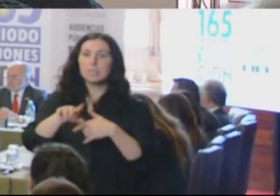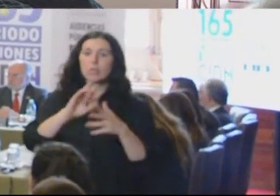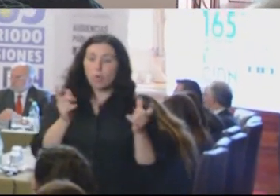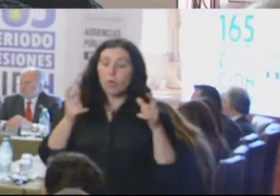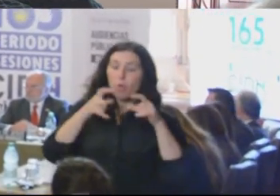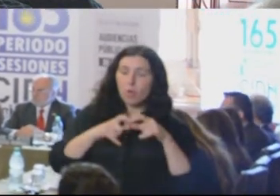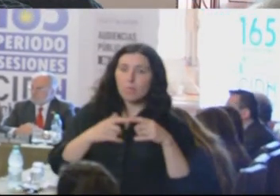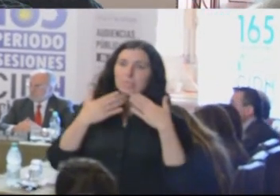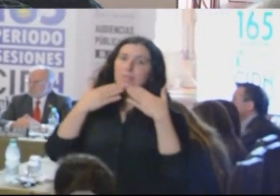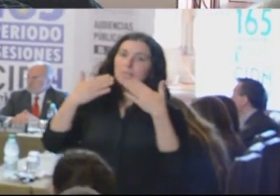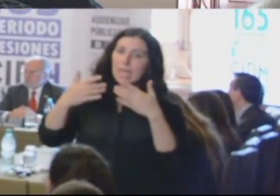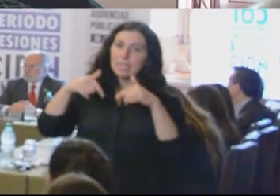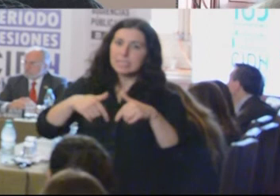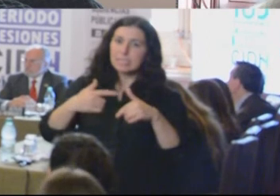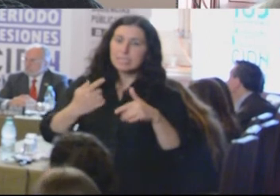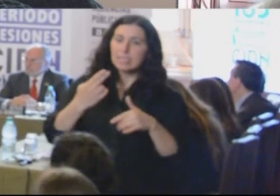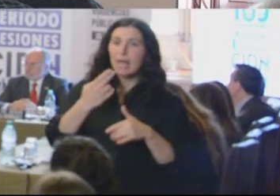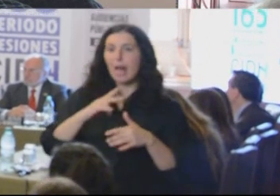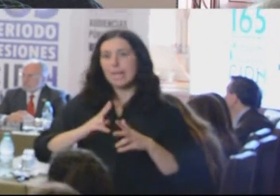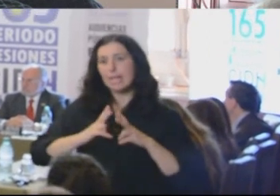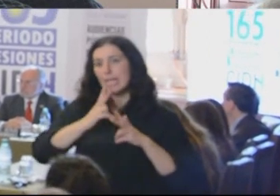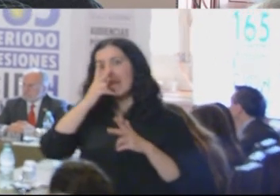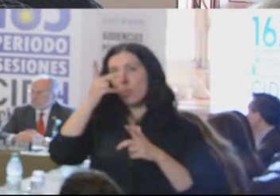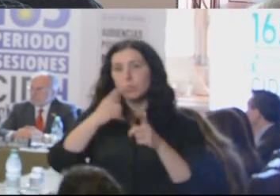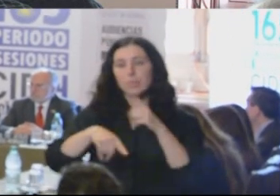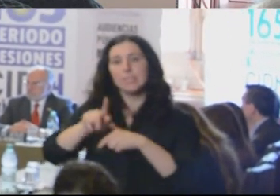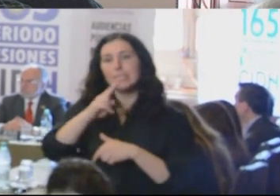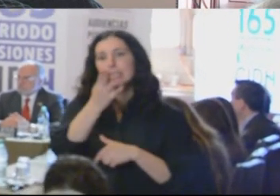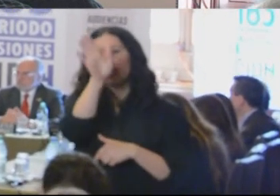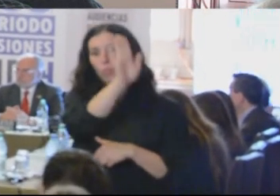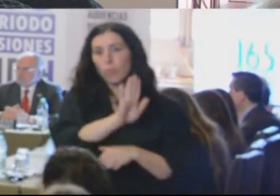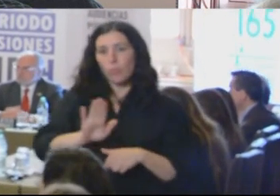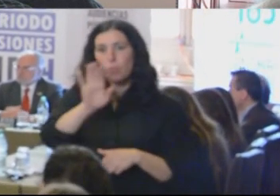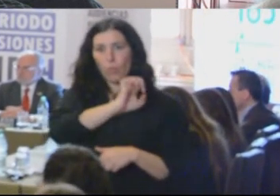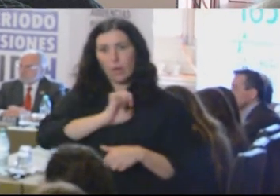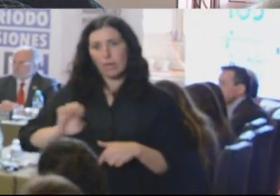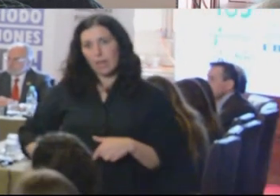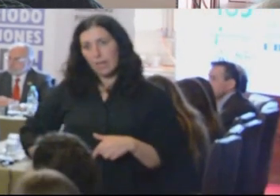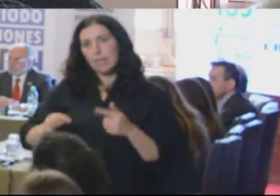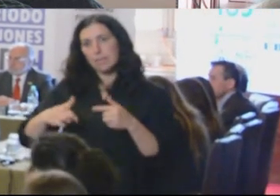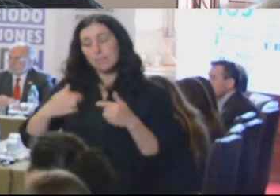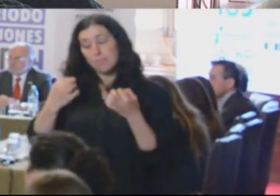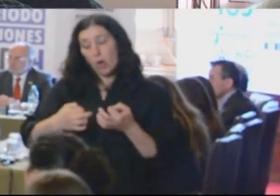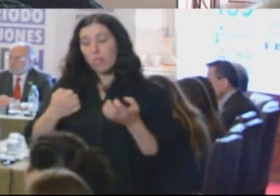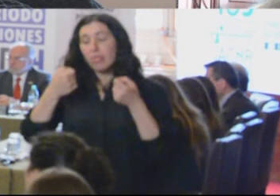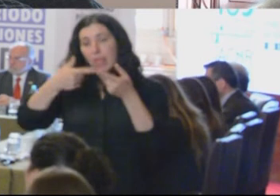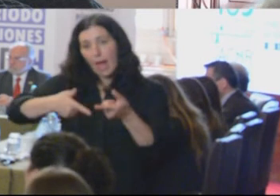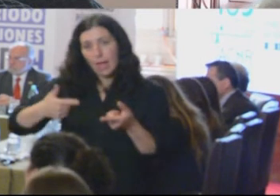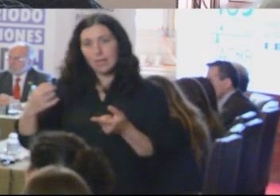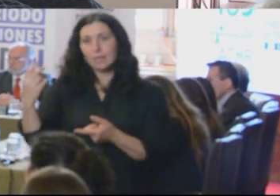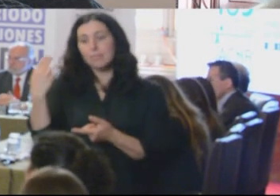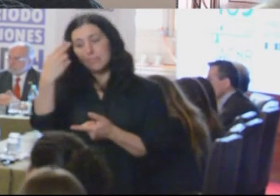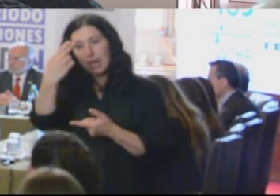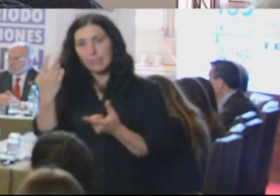comisión al ilustre estado de uruguay por permitirle a la comisión